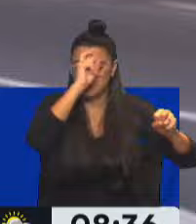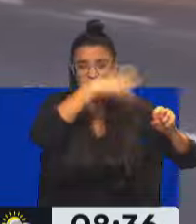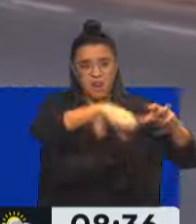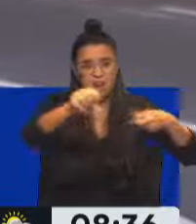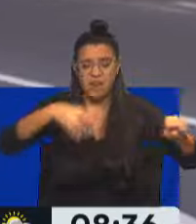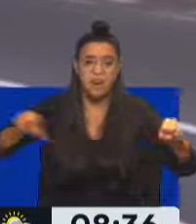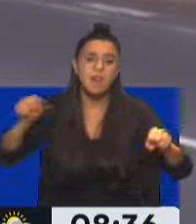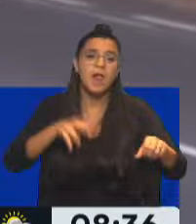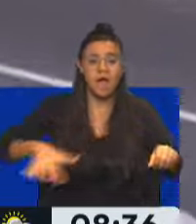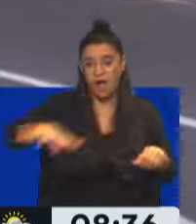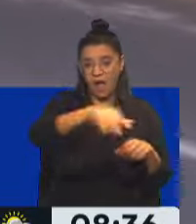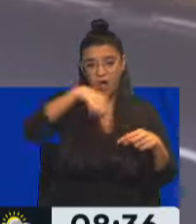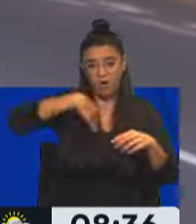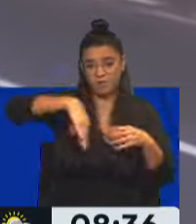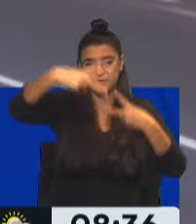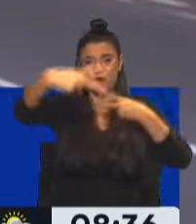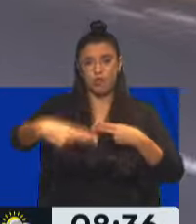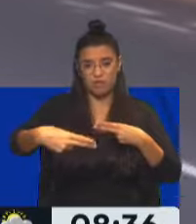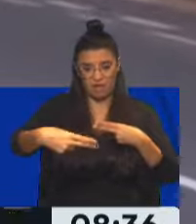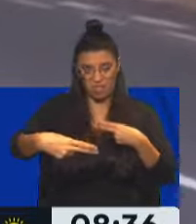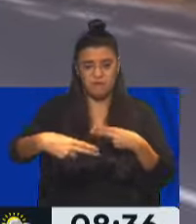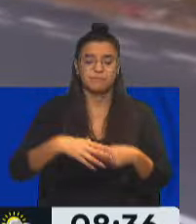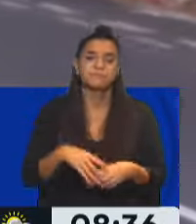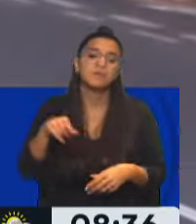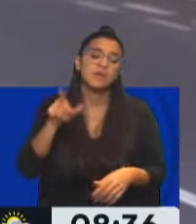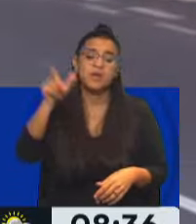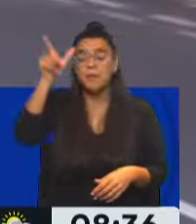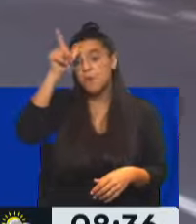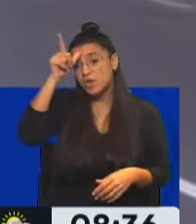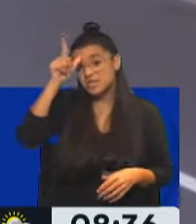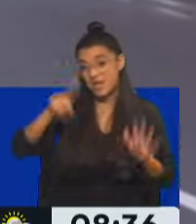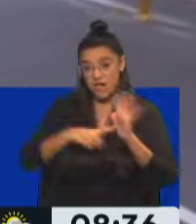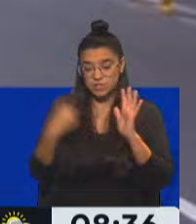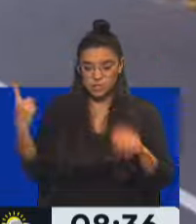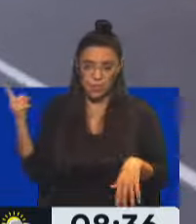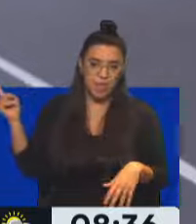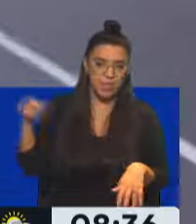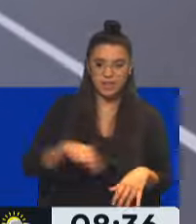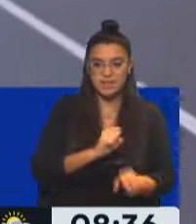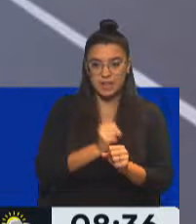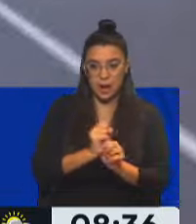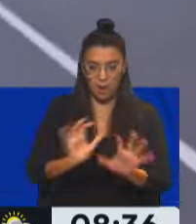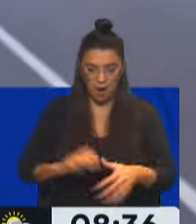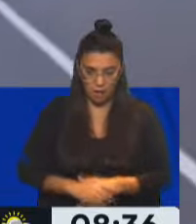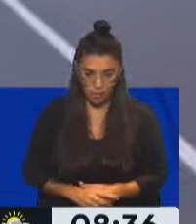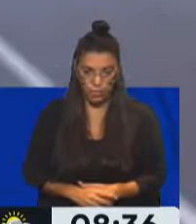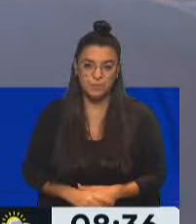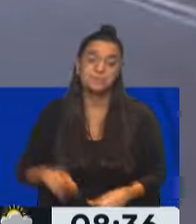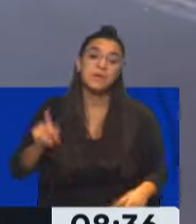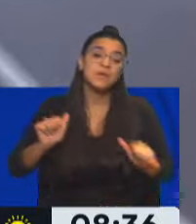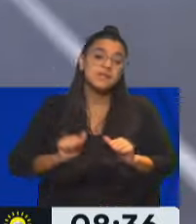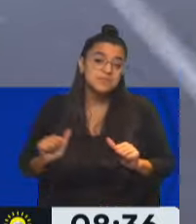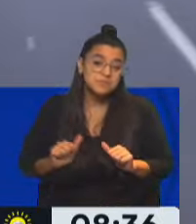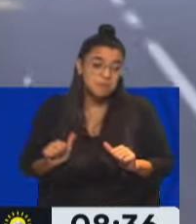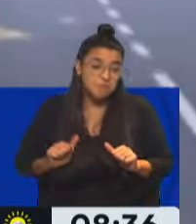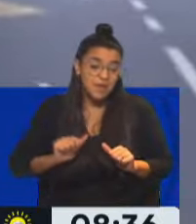en la zona está cortada y trabaja la policía de la ciudad de Buenos Aires, entonces en el lugar. Estamos a la espera de